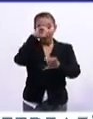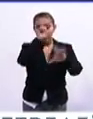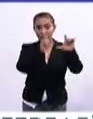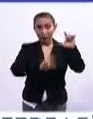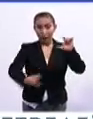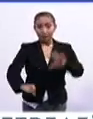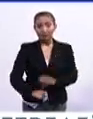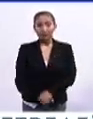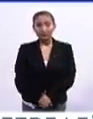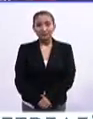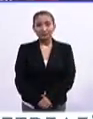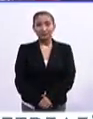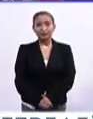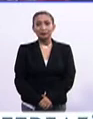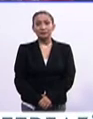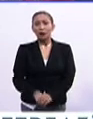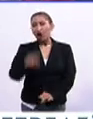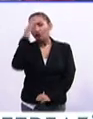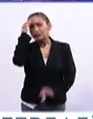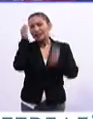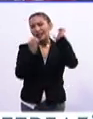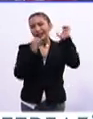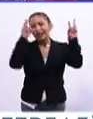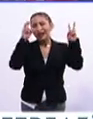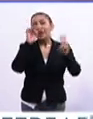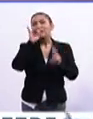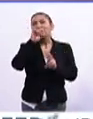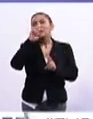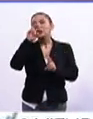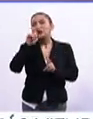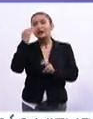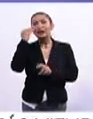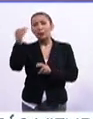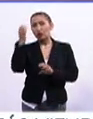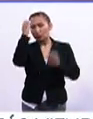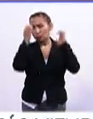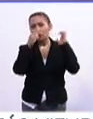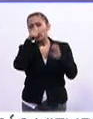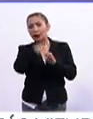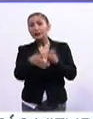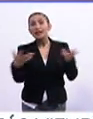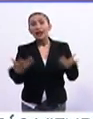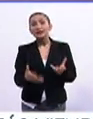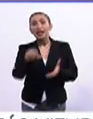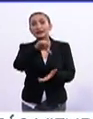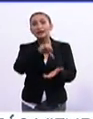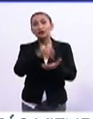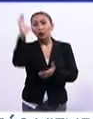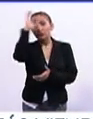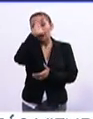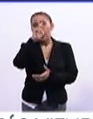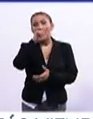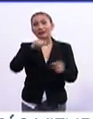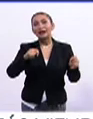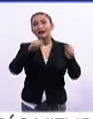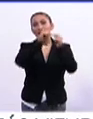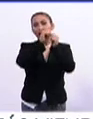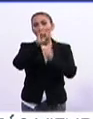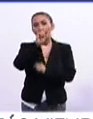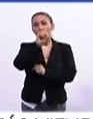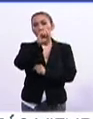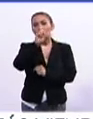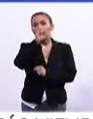país. Conoce la muestra Ficción y Tiempo, una exposición que se lleva a cabo en el Centro Cultural Tlatelolco de la